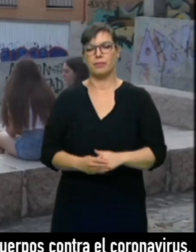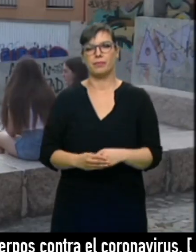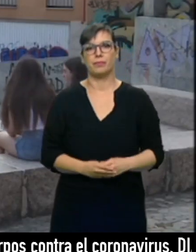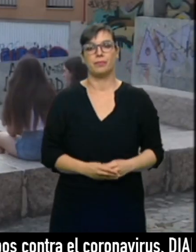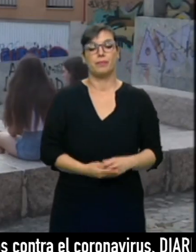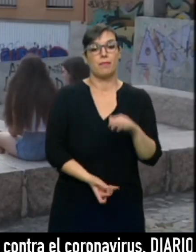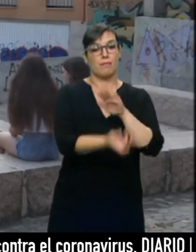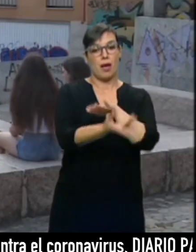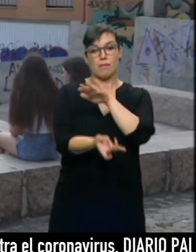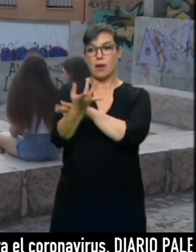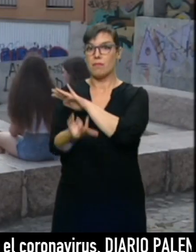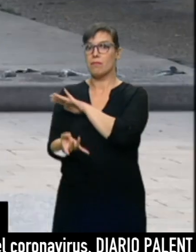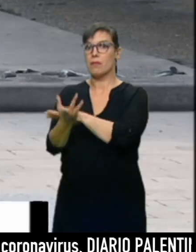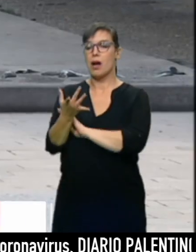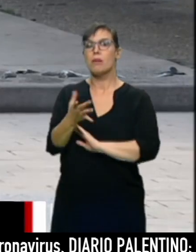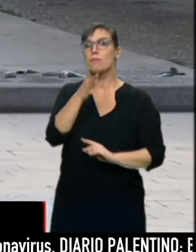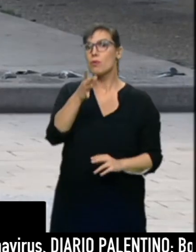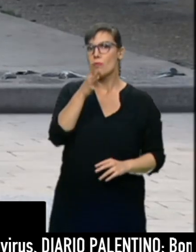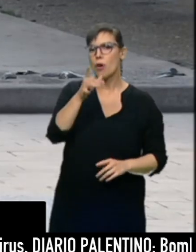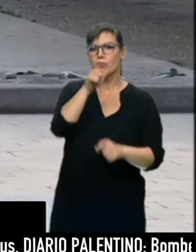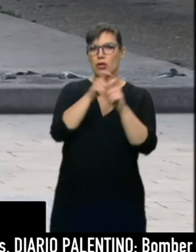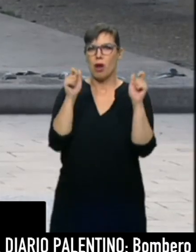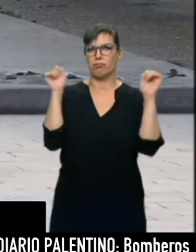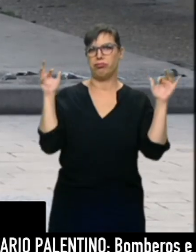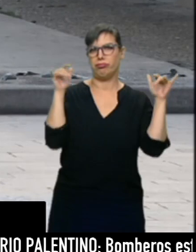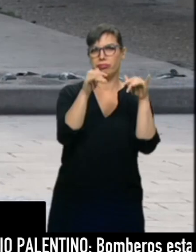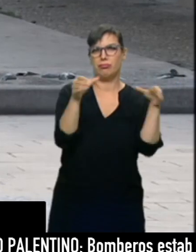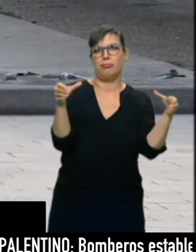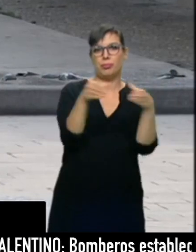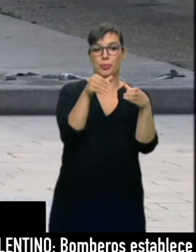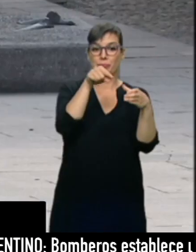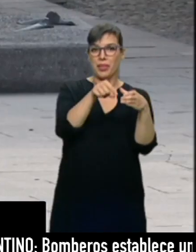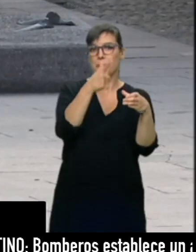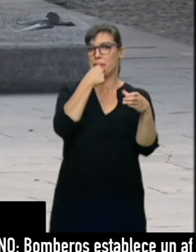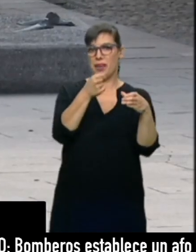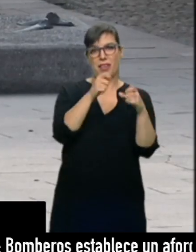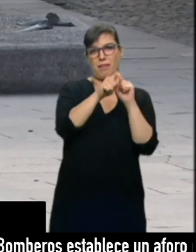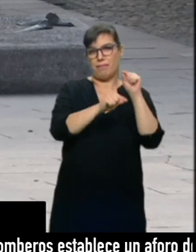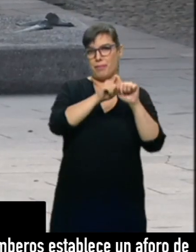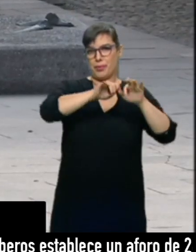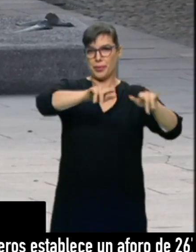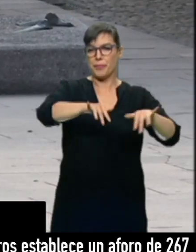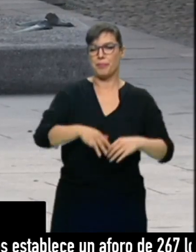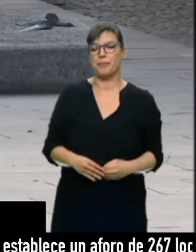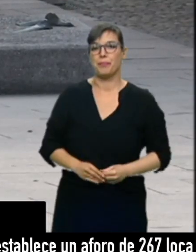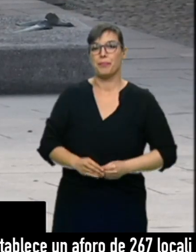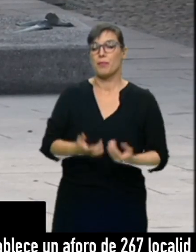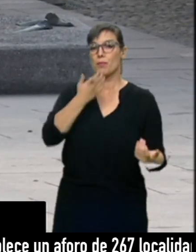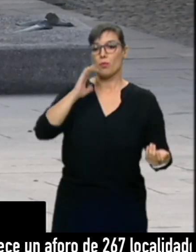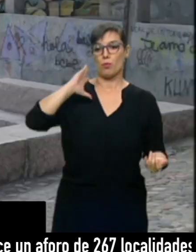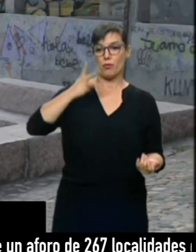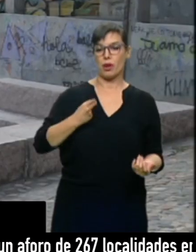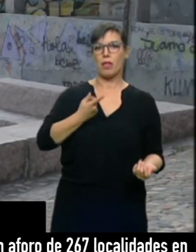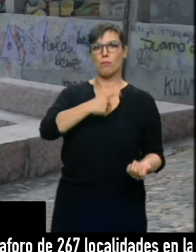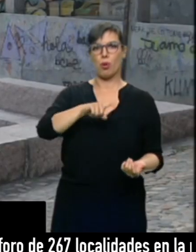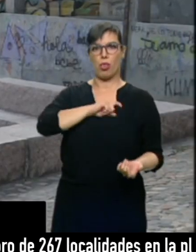Esos brotes tienen su origen en concentraciones de gente. En esas condiciones es más fácil que se propague el COVID. En Ponferrada, la